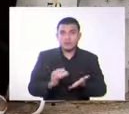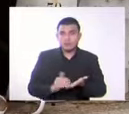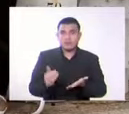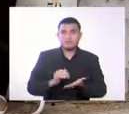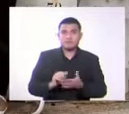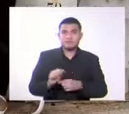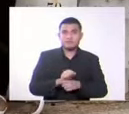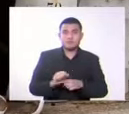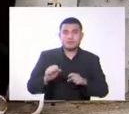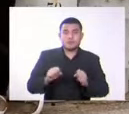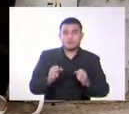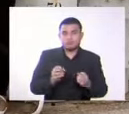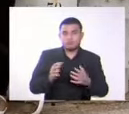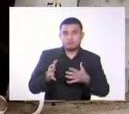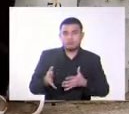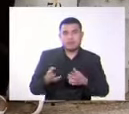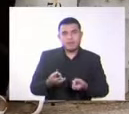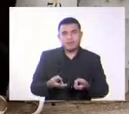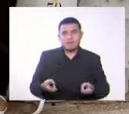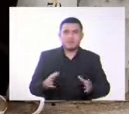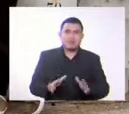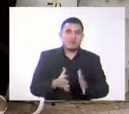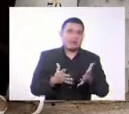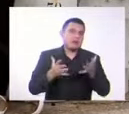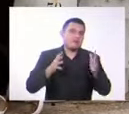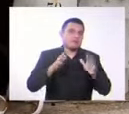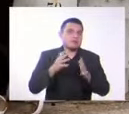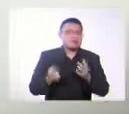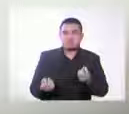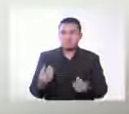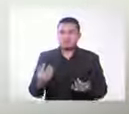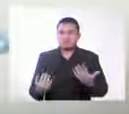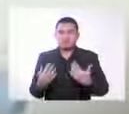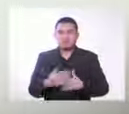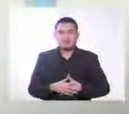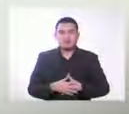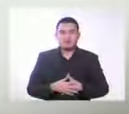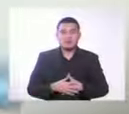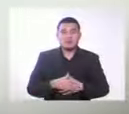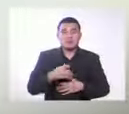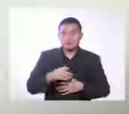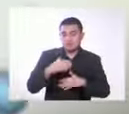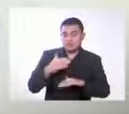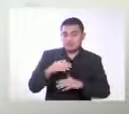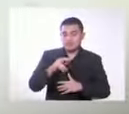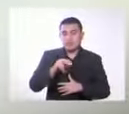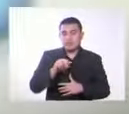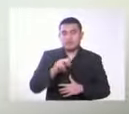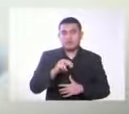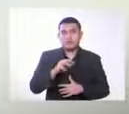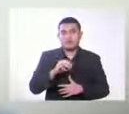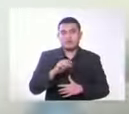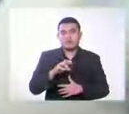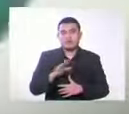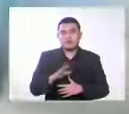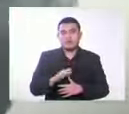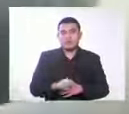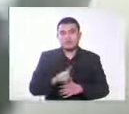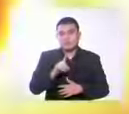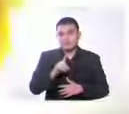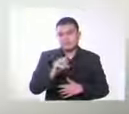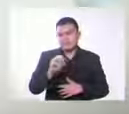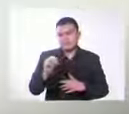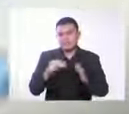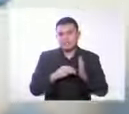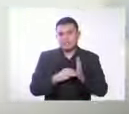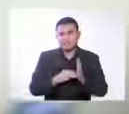aprovechando los desechos de la materia orgánica. En una escala nanométrica, es decir, 100.000 veces más pequeña que el grosor